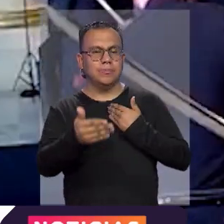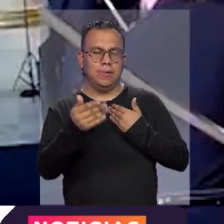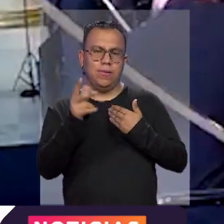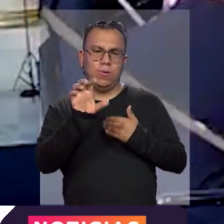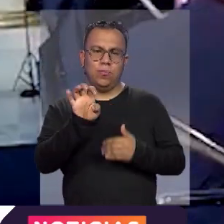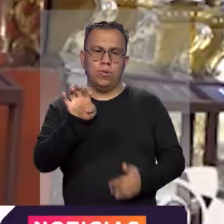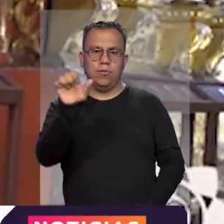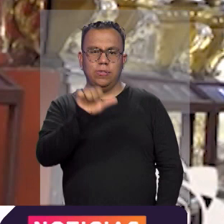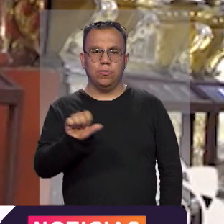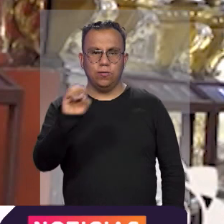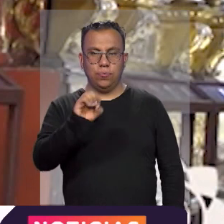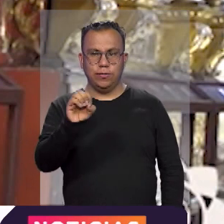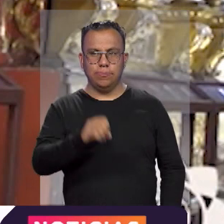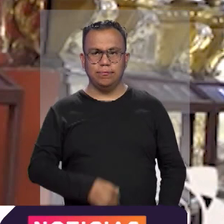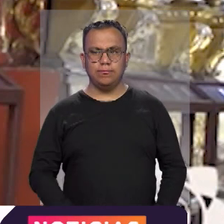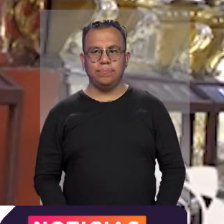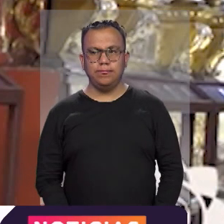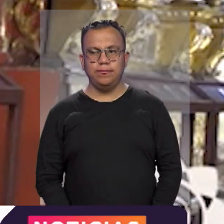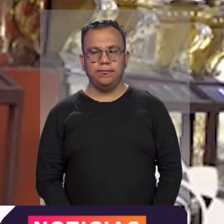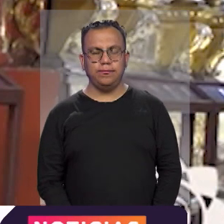hasta el 9 de octubre